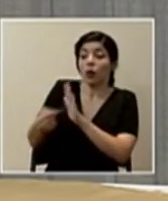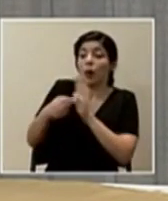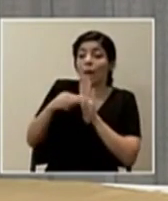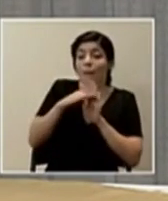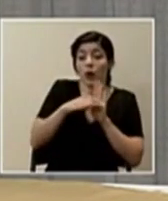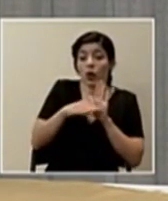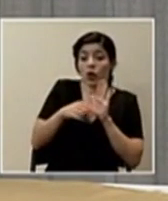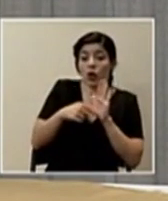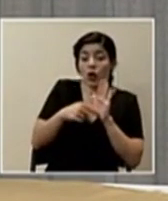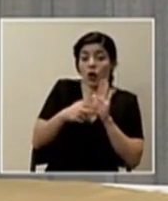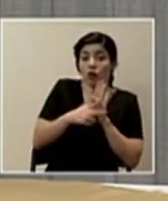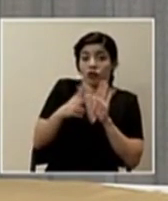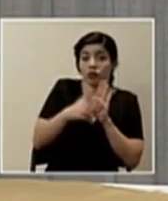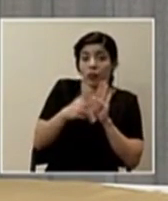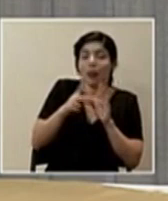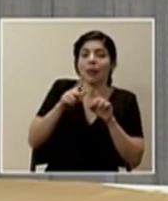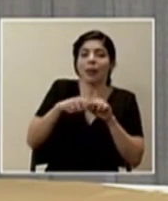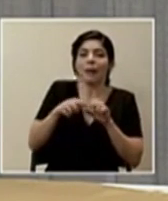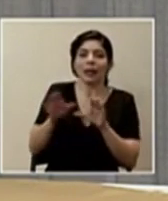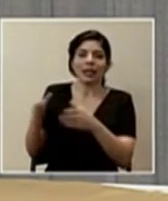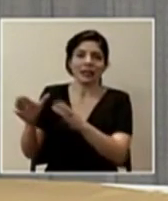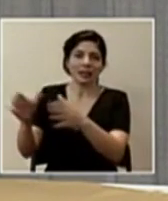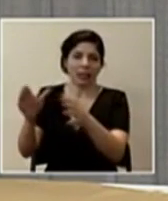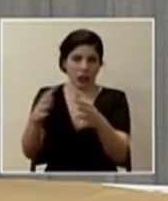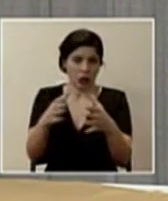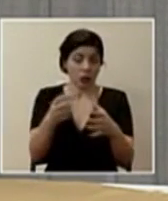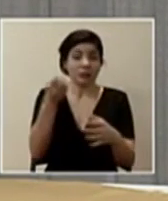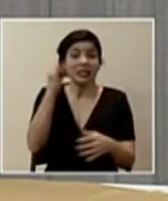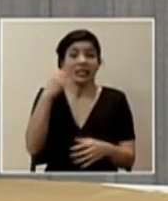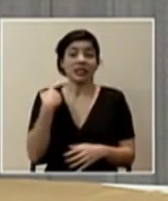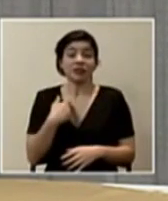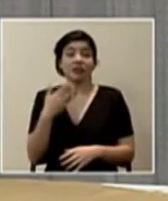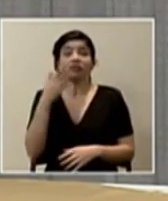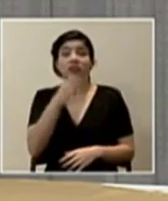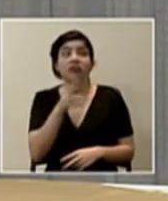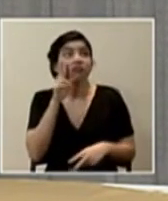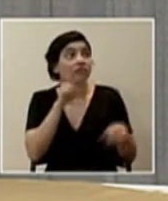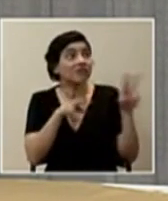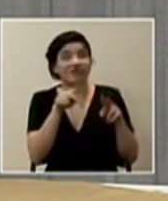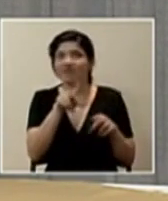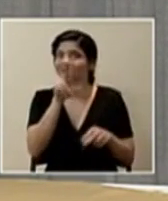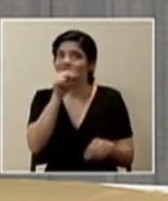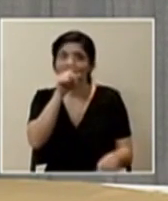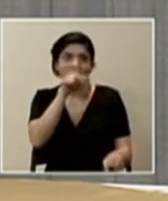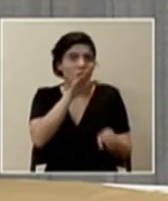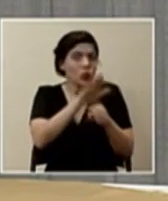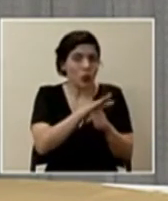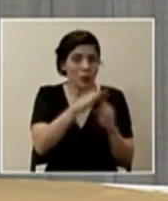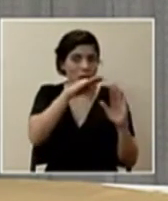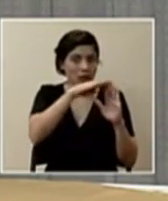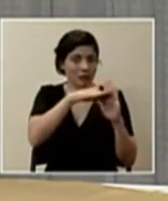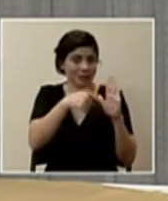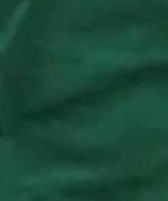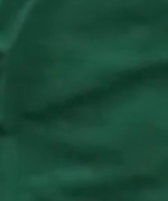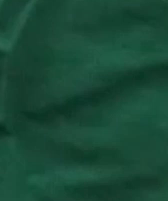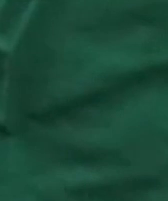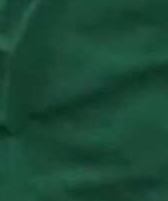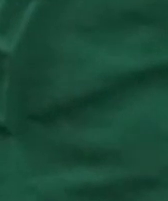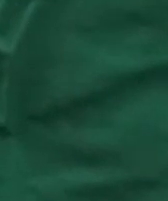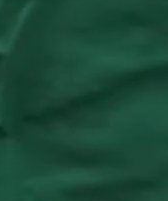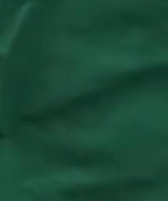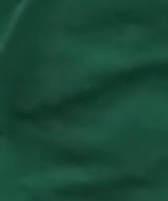generales por cada sector. Y si encontramos que no se están cumpliendo las condiciones que están bien claras,